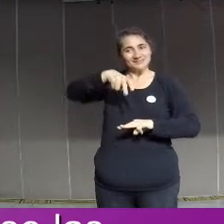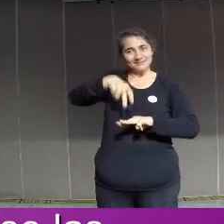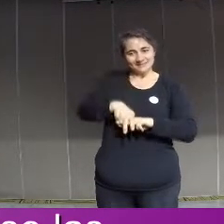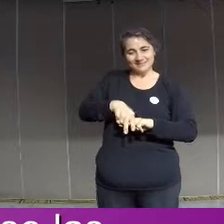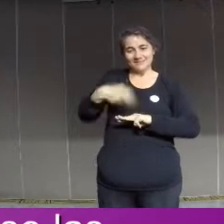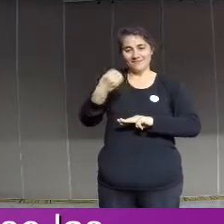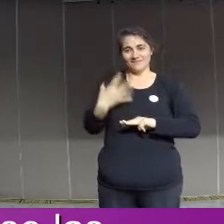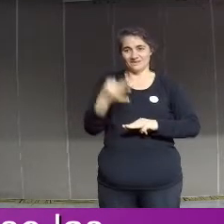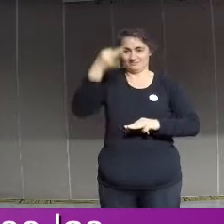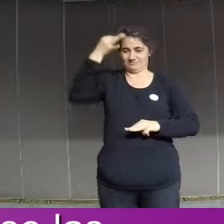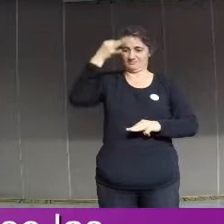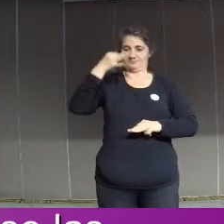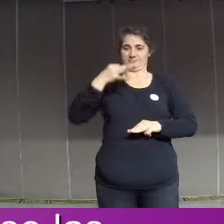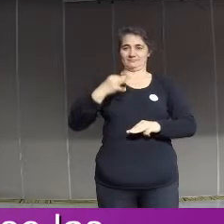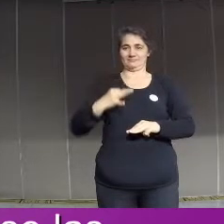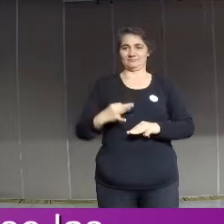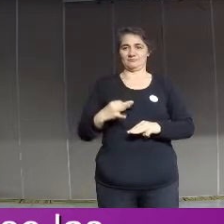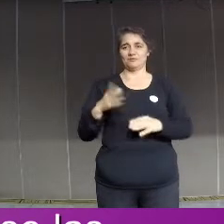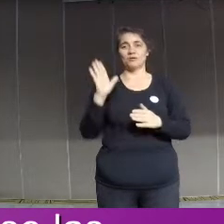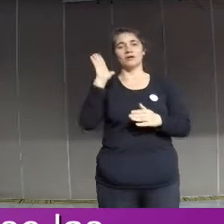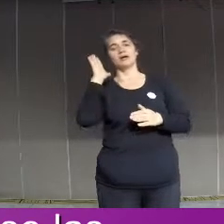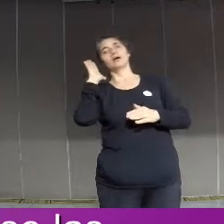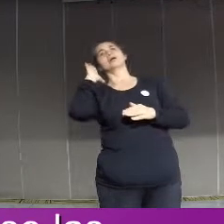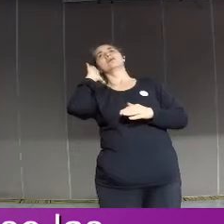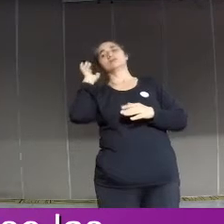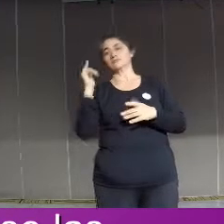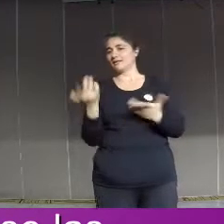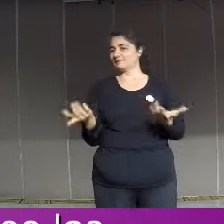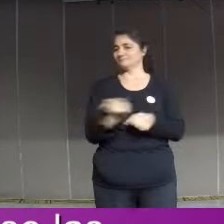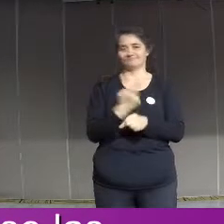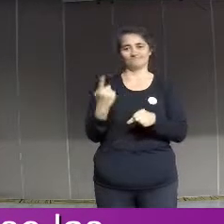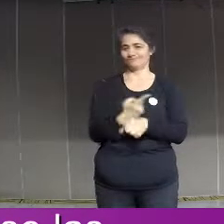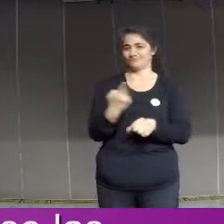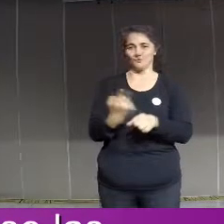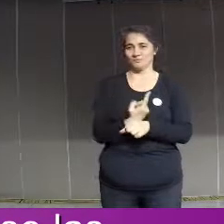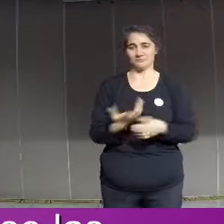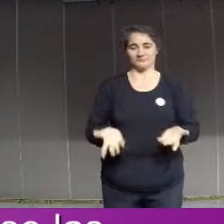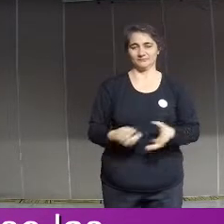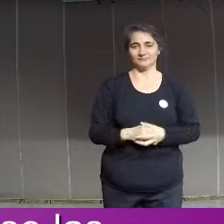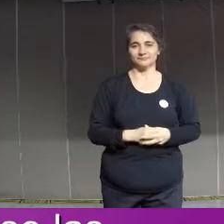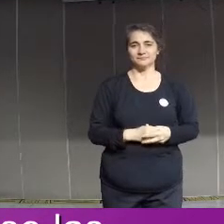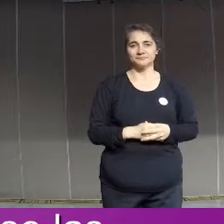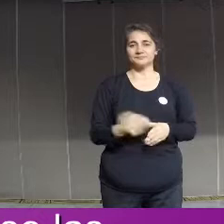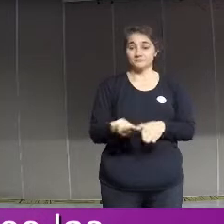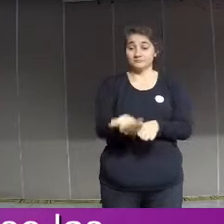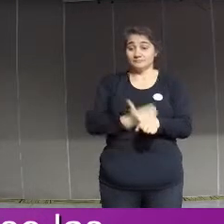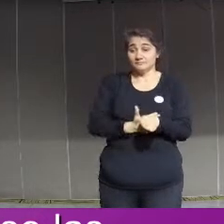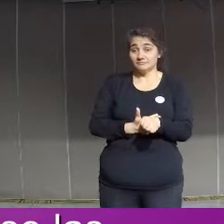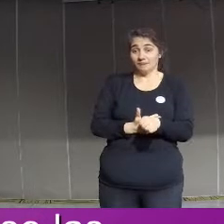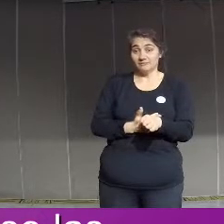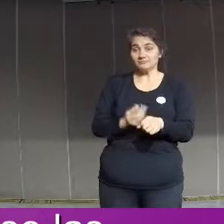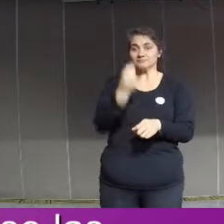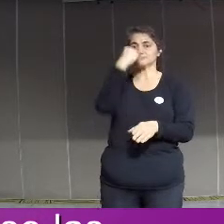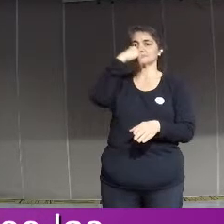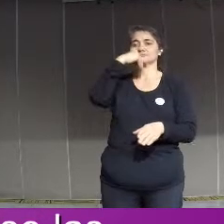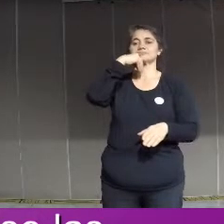alimento, no hay chances de que ese paciente pueda limpiar. Por eso esto es antes de la deglución, antes de que pase